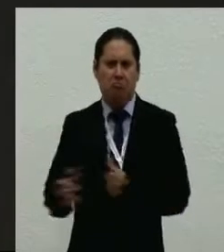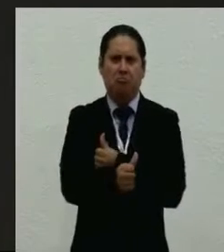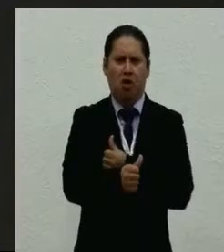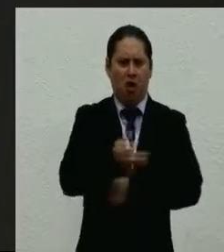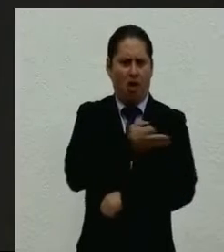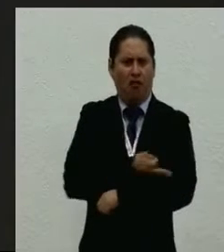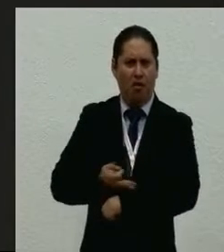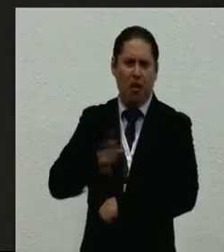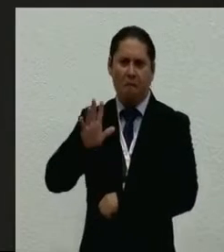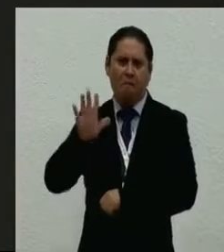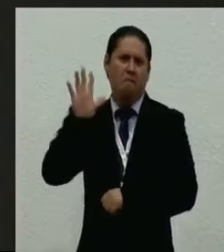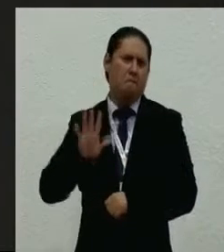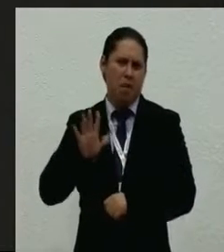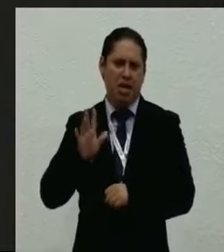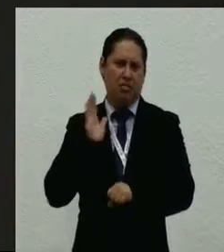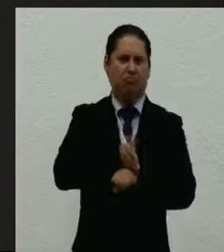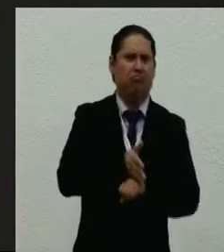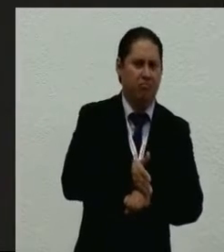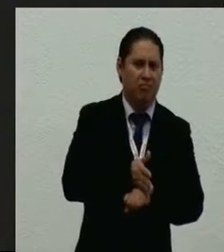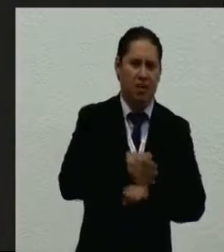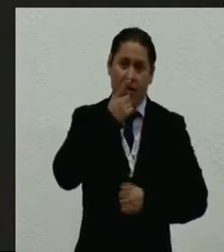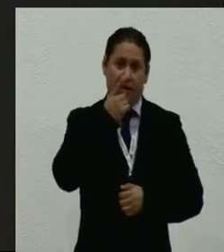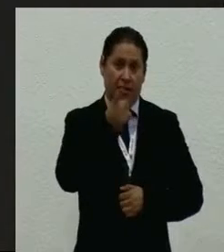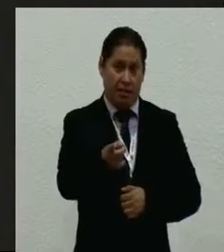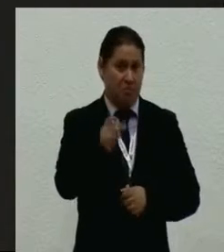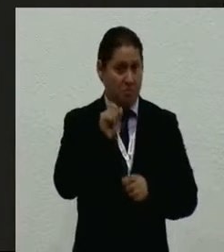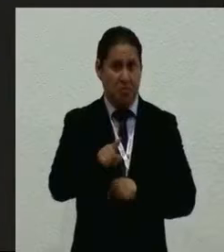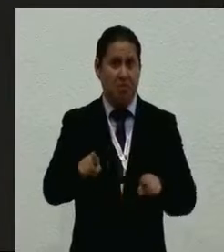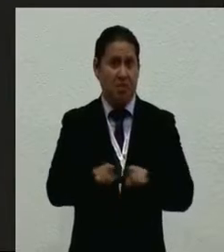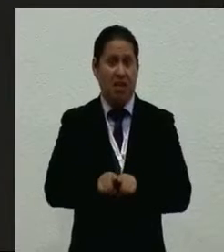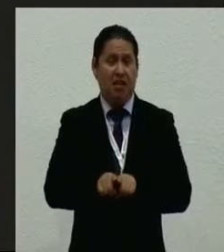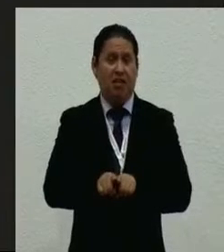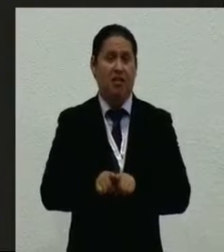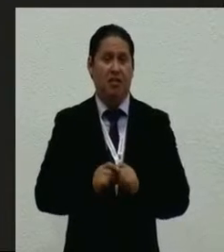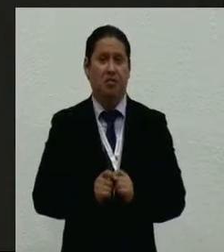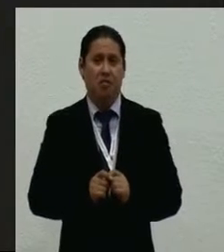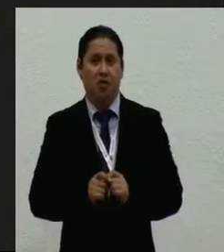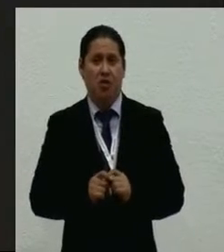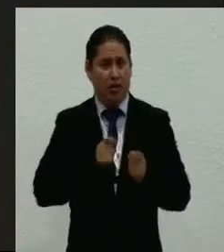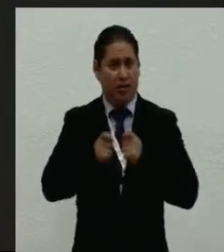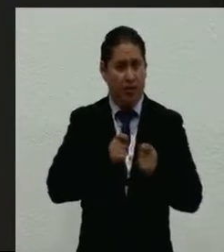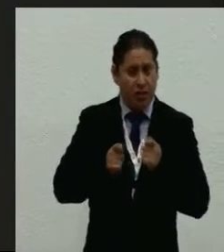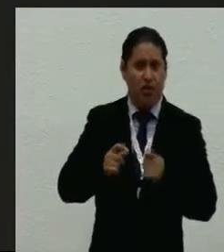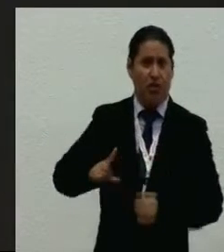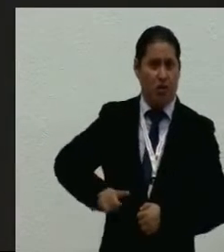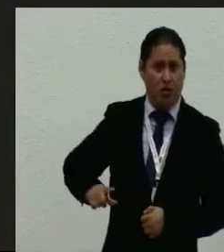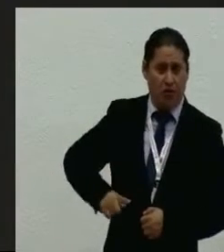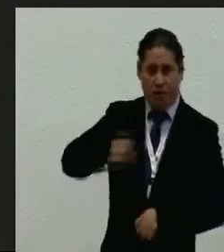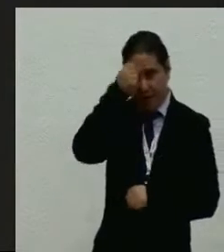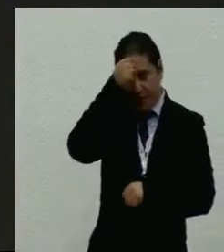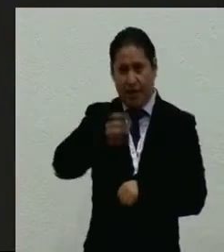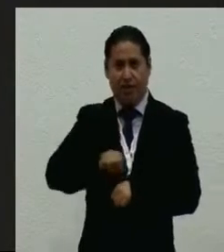un delito, yo quiero decirles que hasta la propia función pública, o en su época la Secretaría